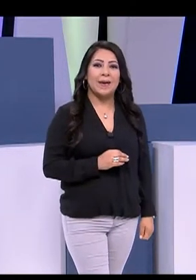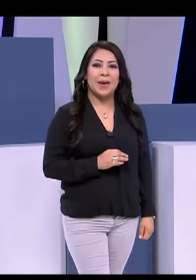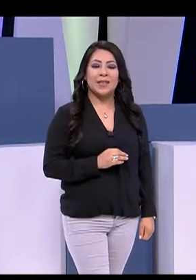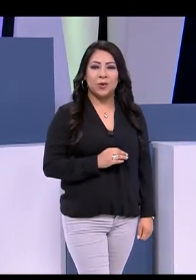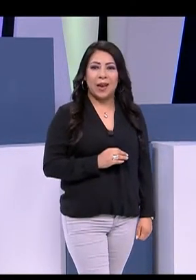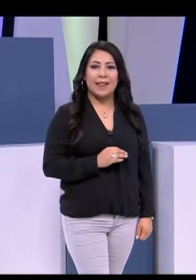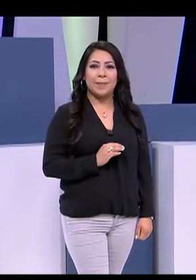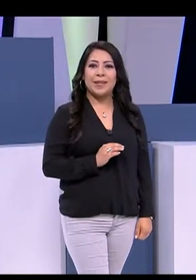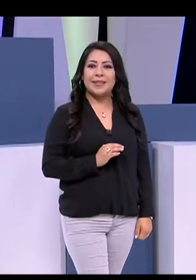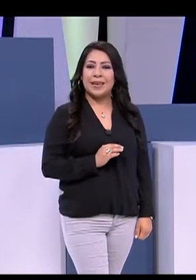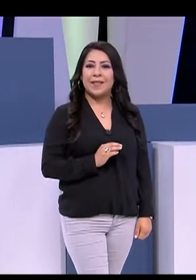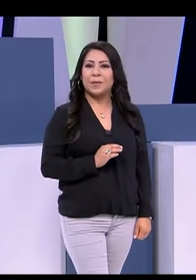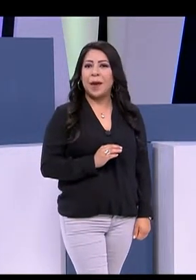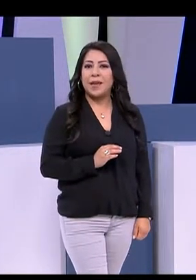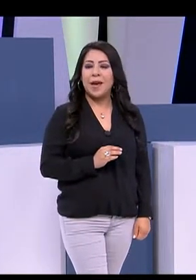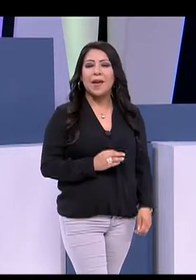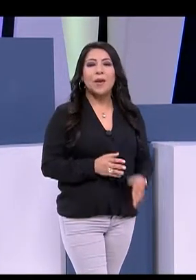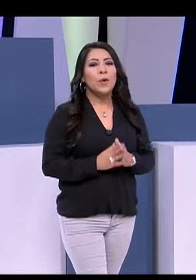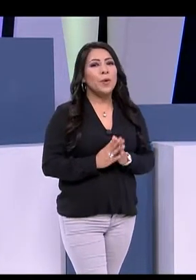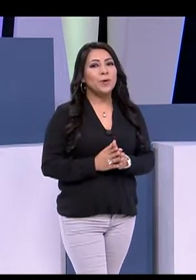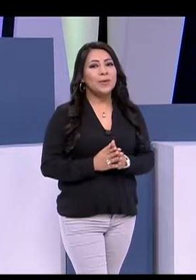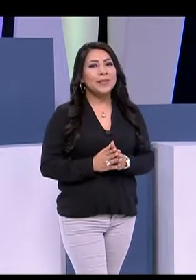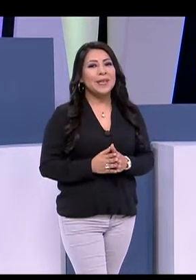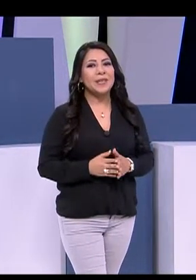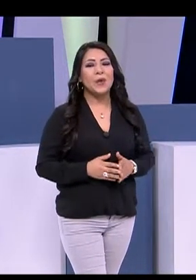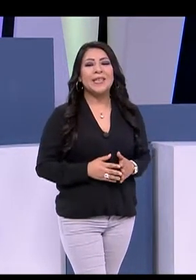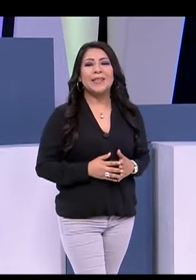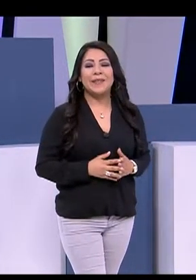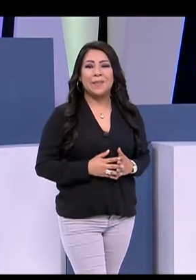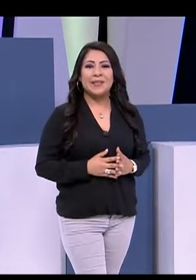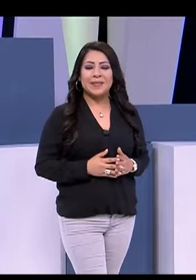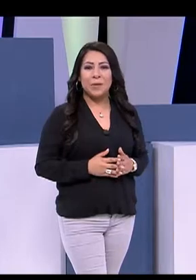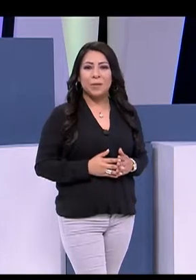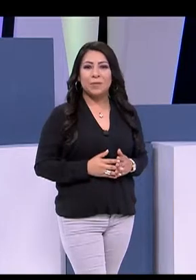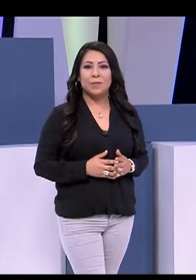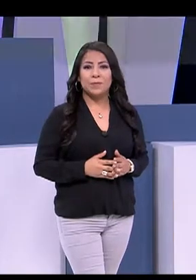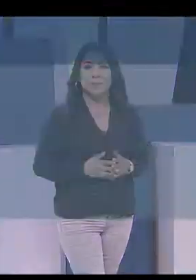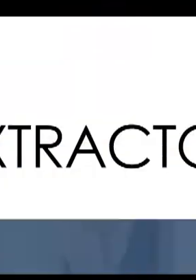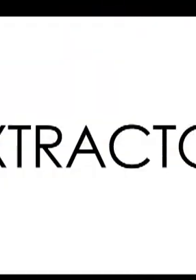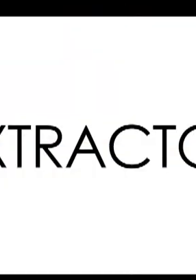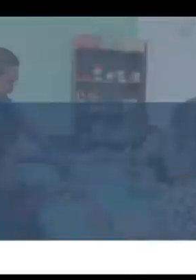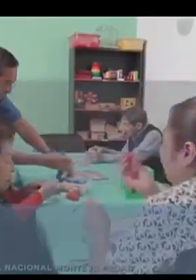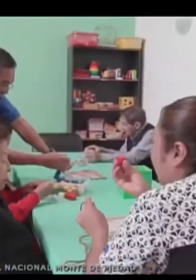Real Academia Nacional de Medicina de España por sus investigaciones en temas de salud.